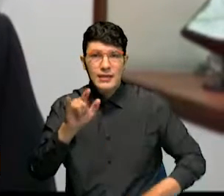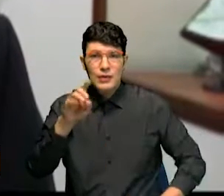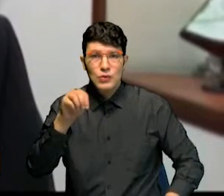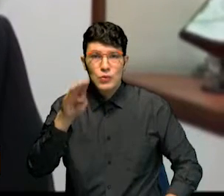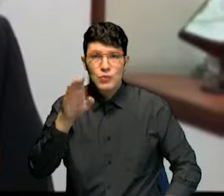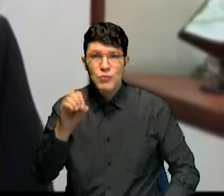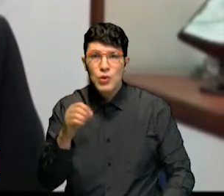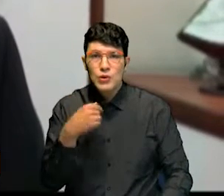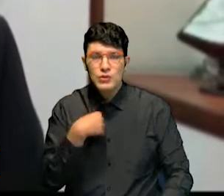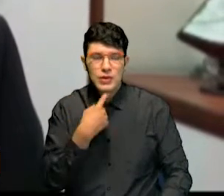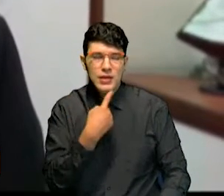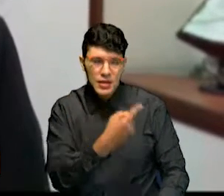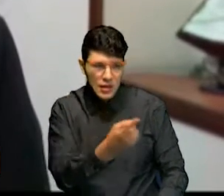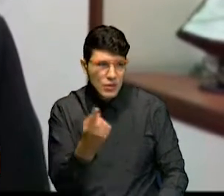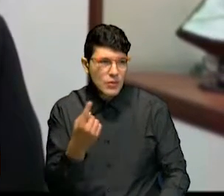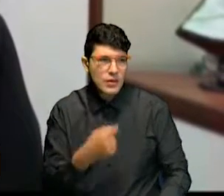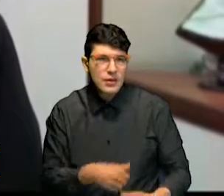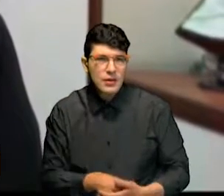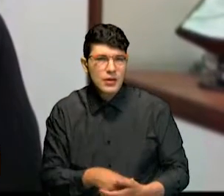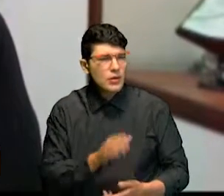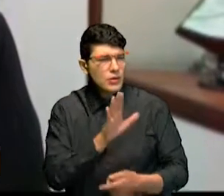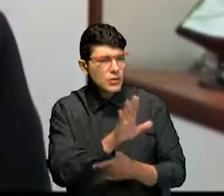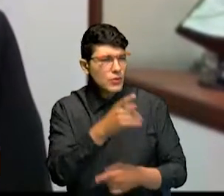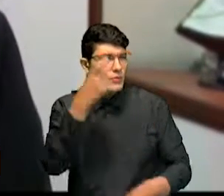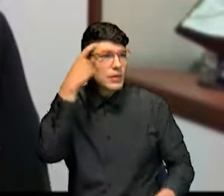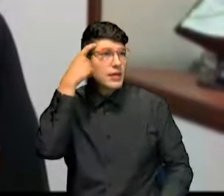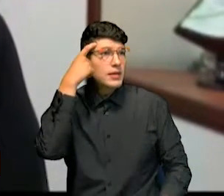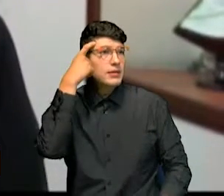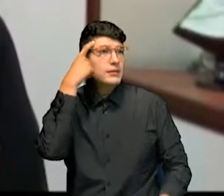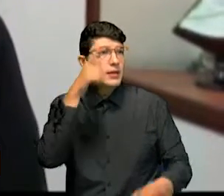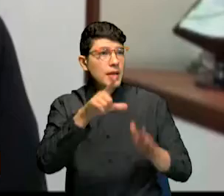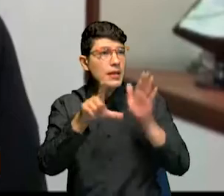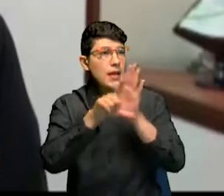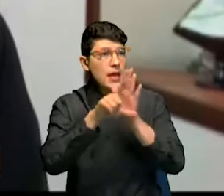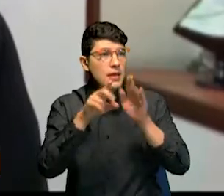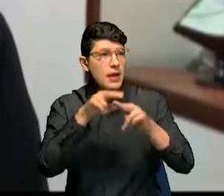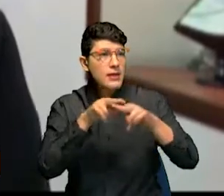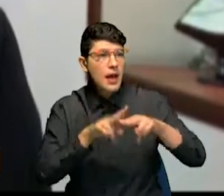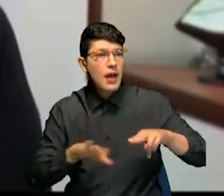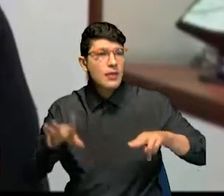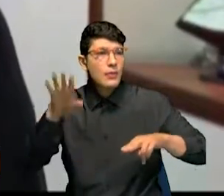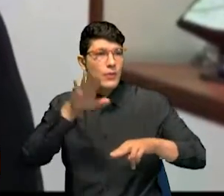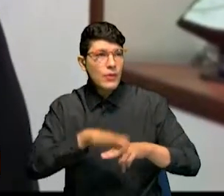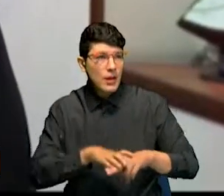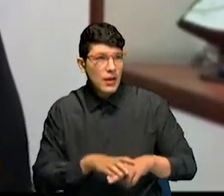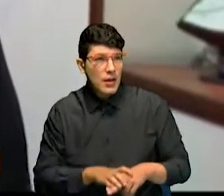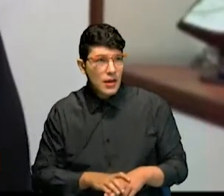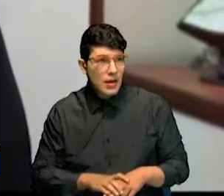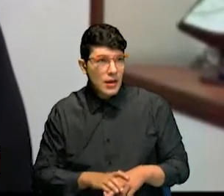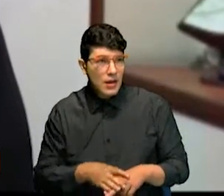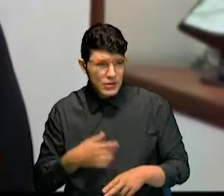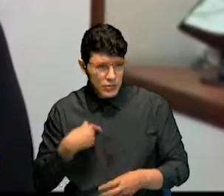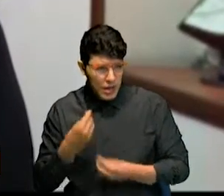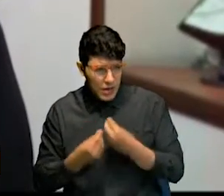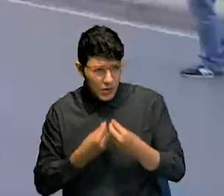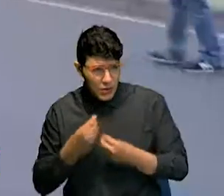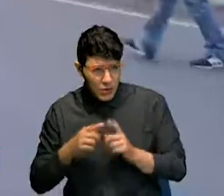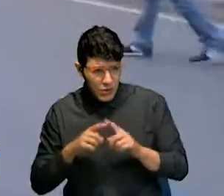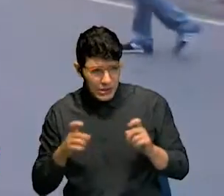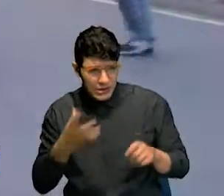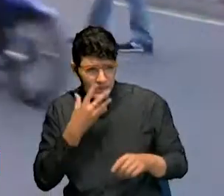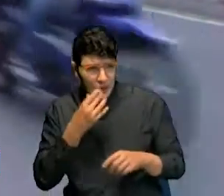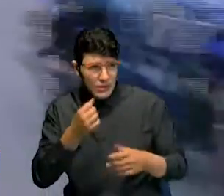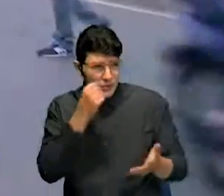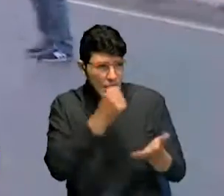que piensen en un principio la natural hacer los demás lo que nos gusta que nos hagan y no